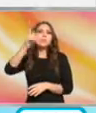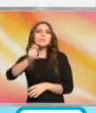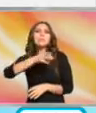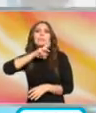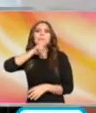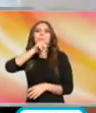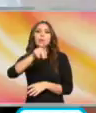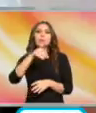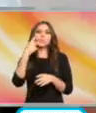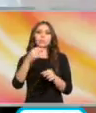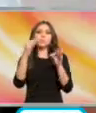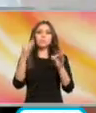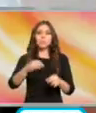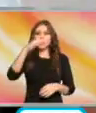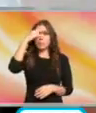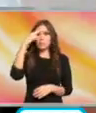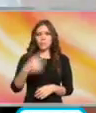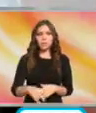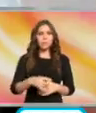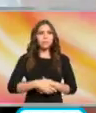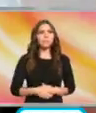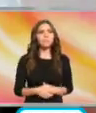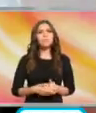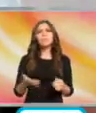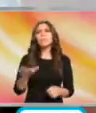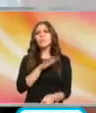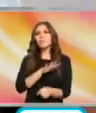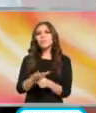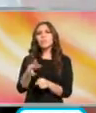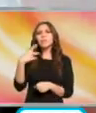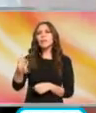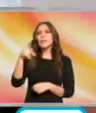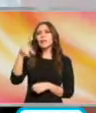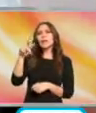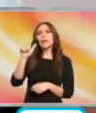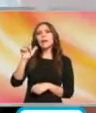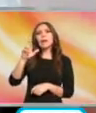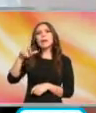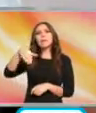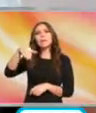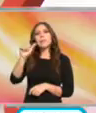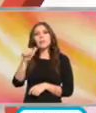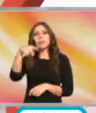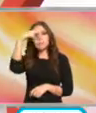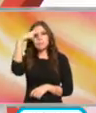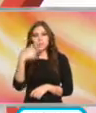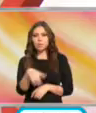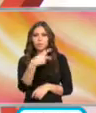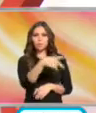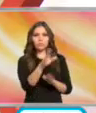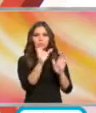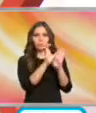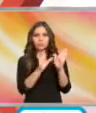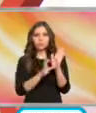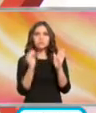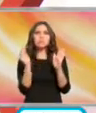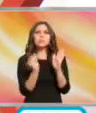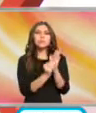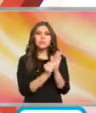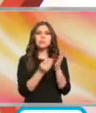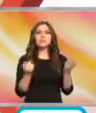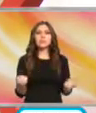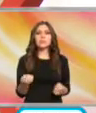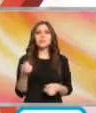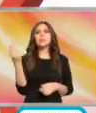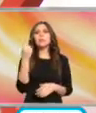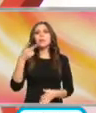luz propia. Y bueno, ¿cuál es el karma de México en esta Constitución? ¿Verdad? Que valoremos